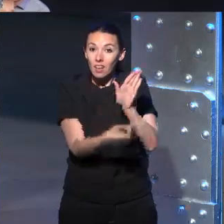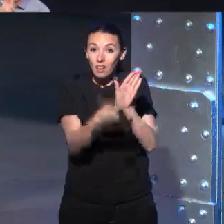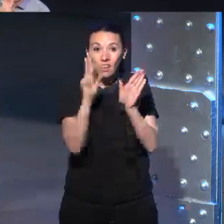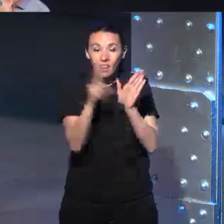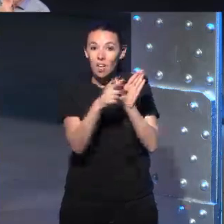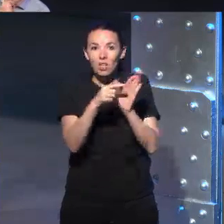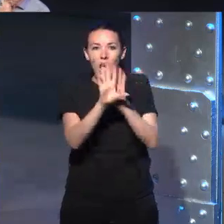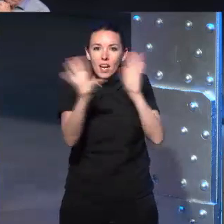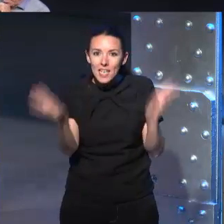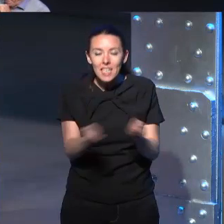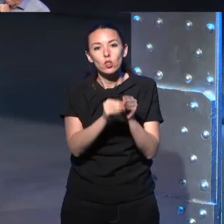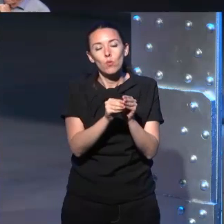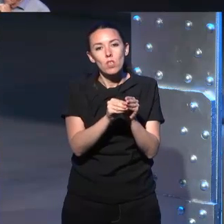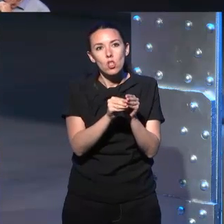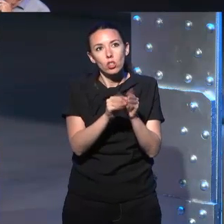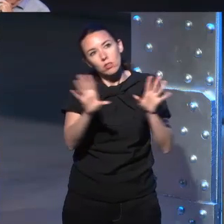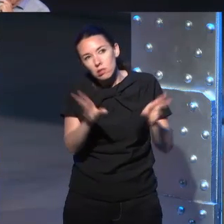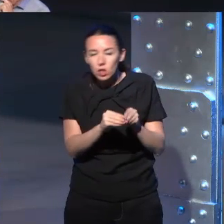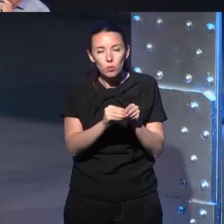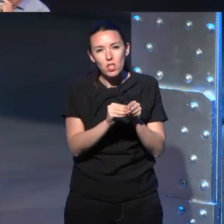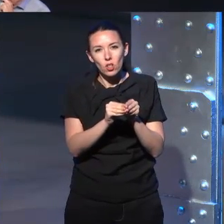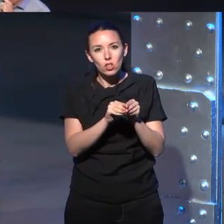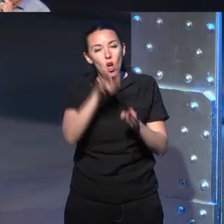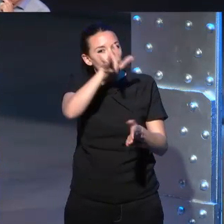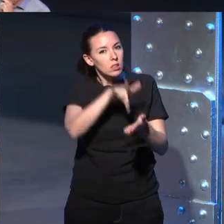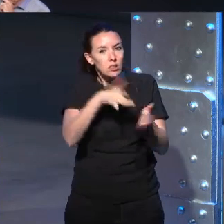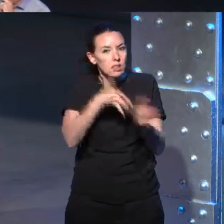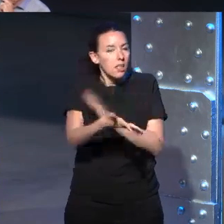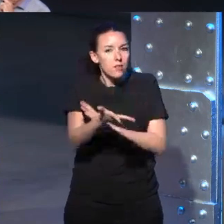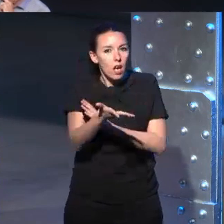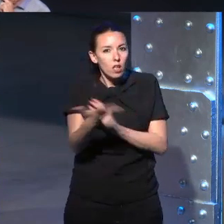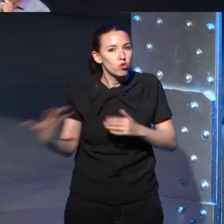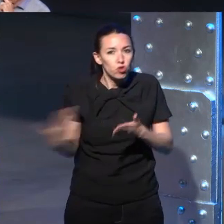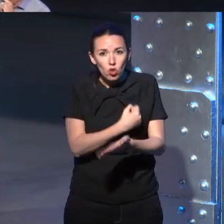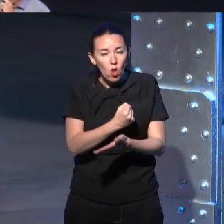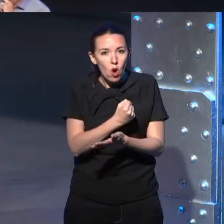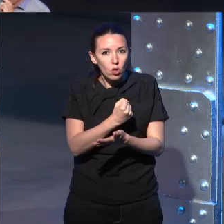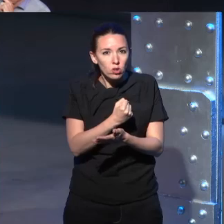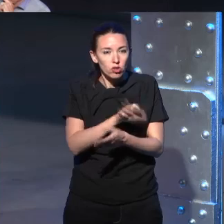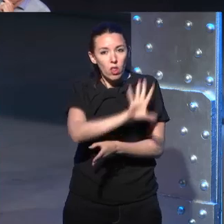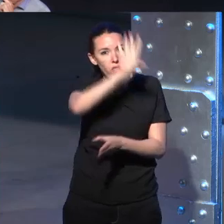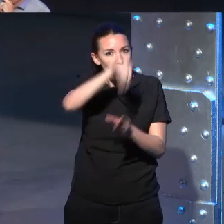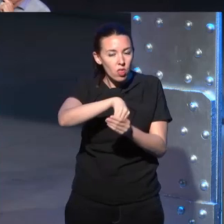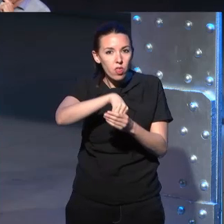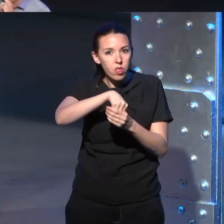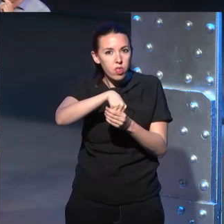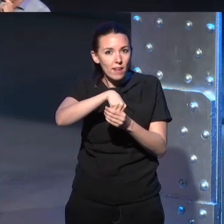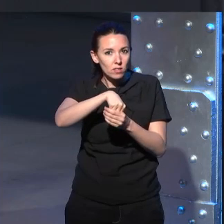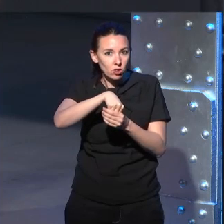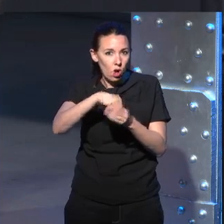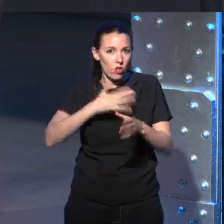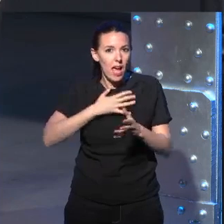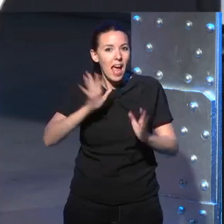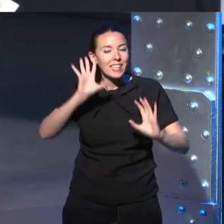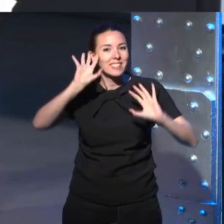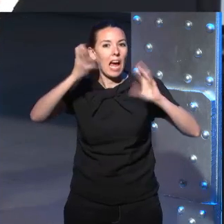están resumidos, o no resumidos, sino que todos forman parte o todos están dentro de una forma u otra del Salvaje, de